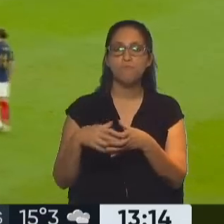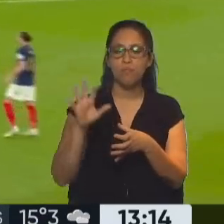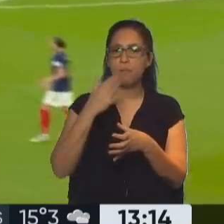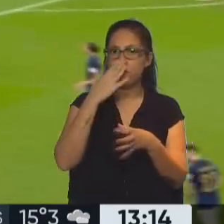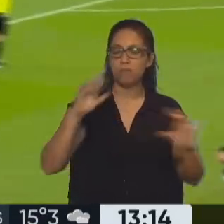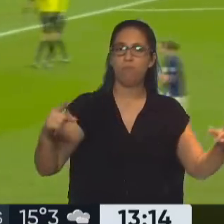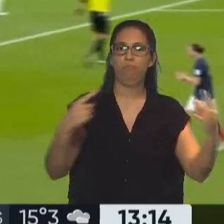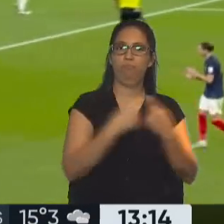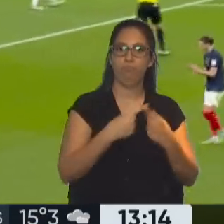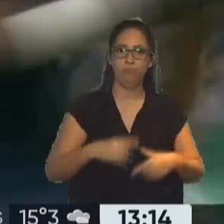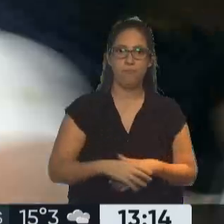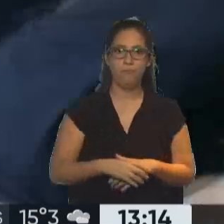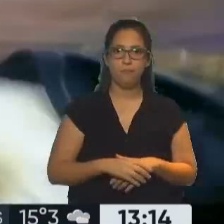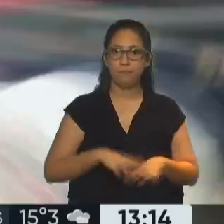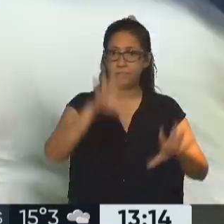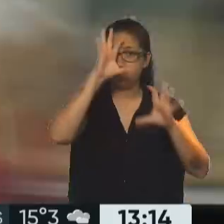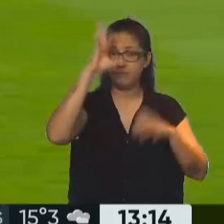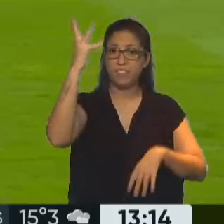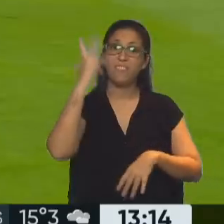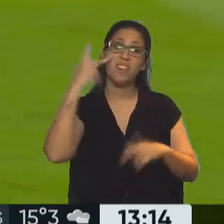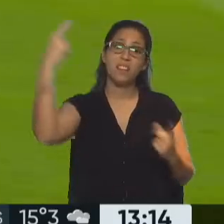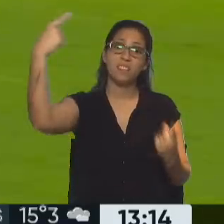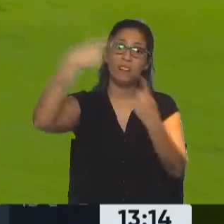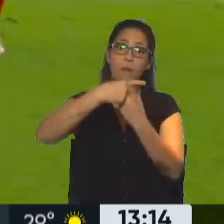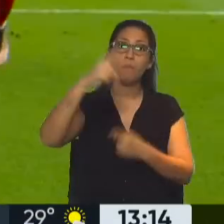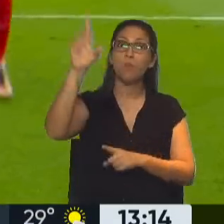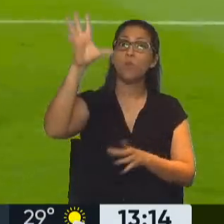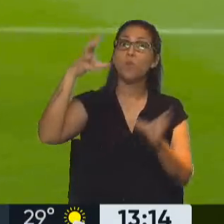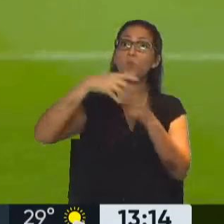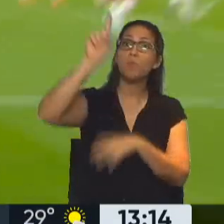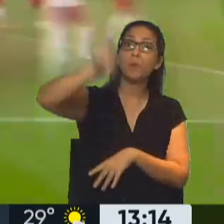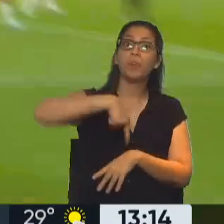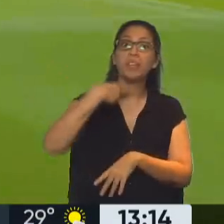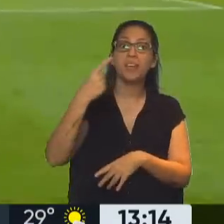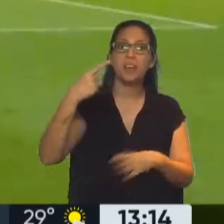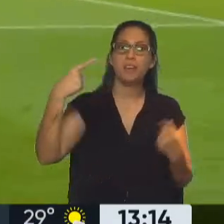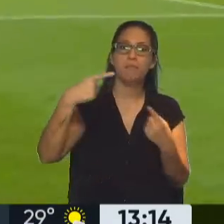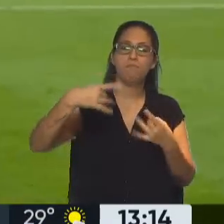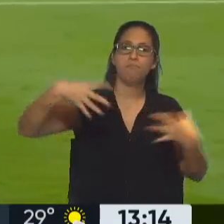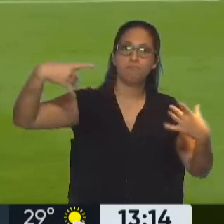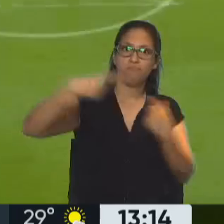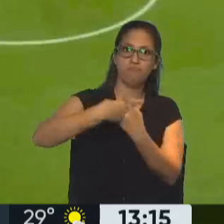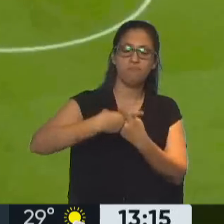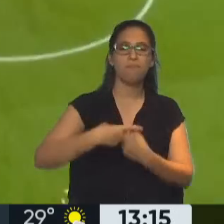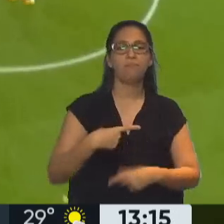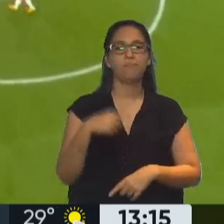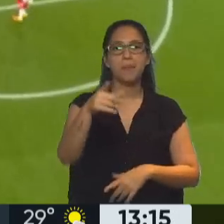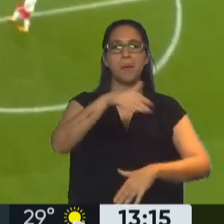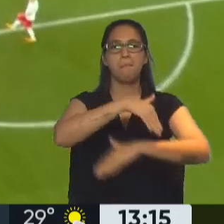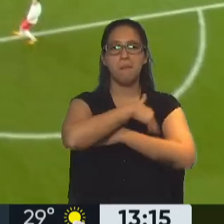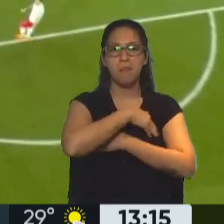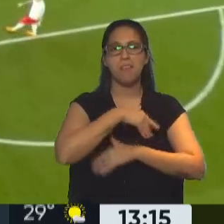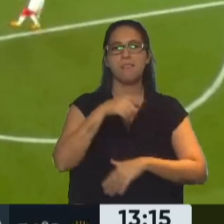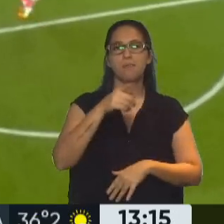enfrentar. Recordamos que nos enfrentamos con Francia, pero de ese grupo provenía, claro, nuestro rival. Bueno, así entonces, Mbappé para lo que